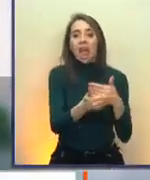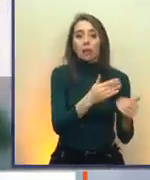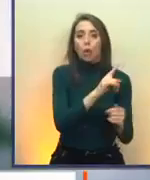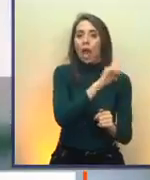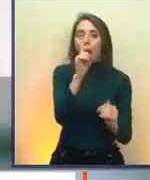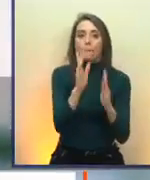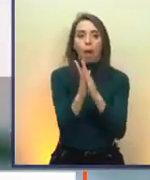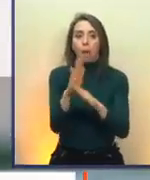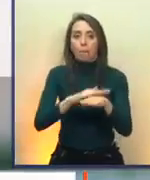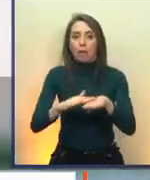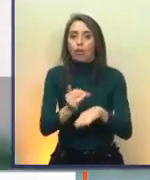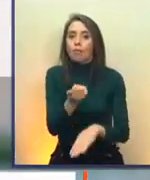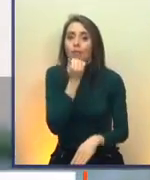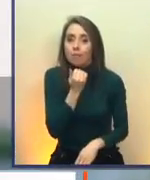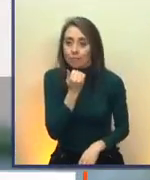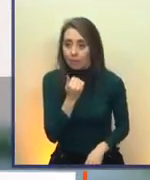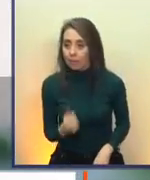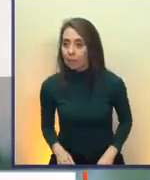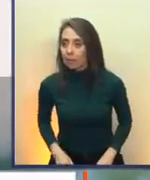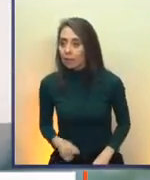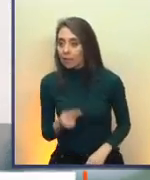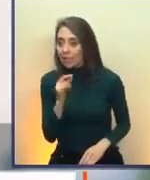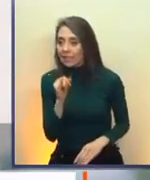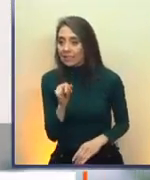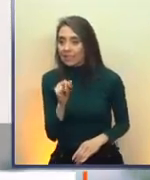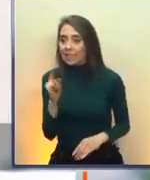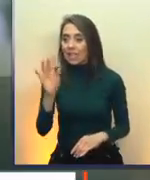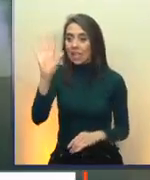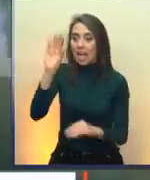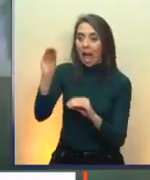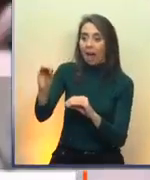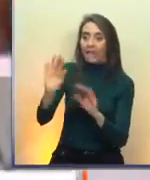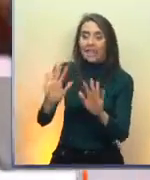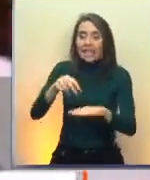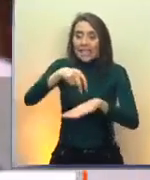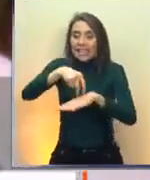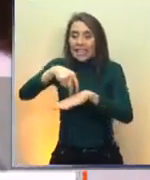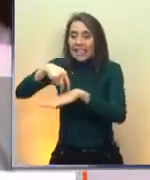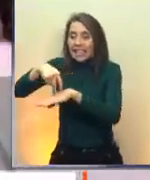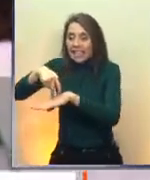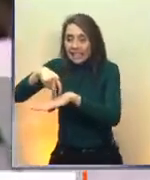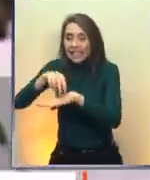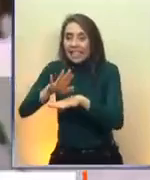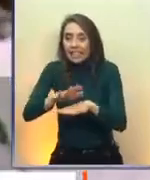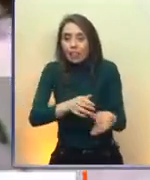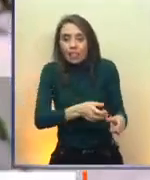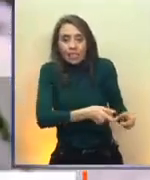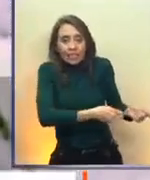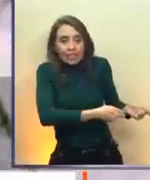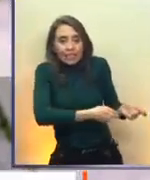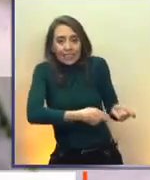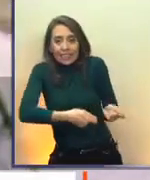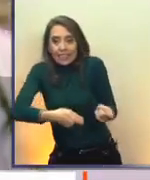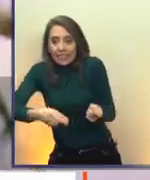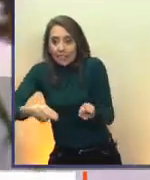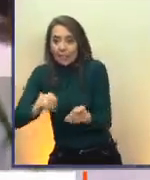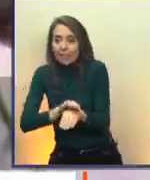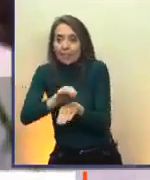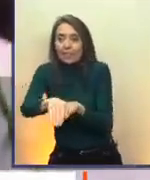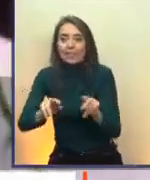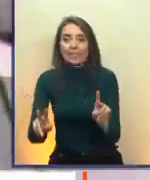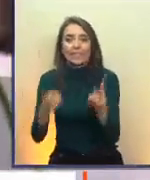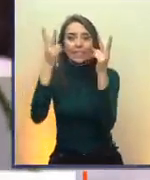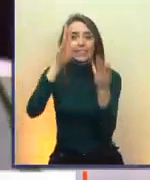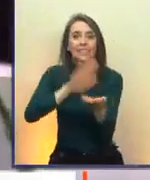facciano schioccare la frusta una volta perché i cani si accucino immediatamente e non si muovano più. E così, tirando lentamente, ci hanno portati, sani e salvi,